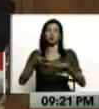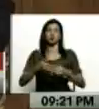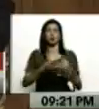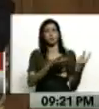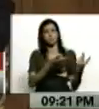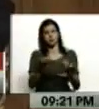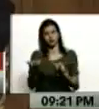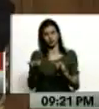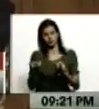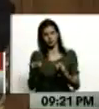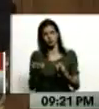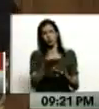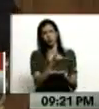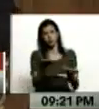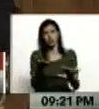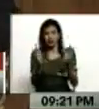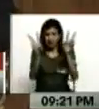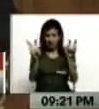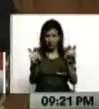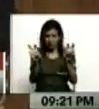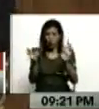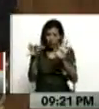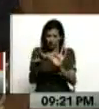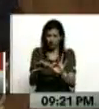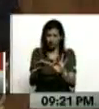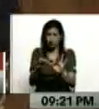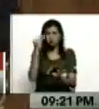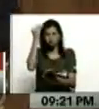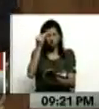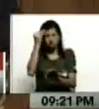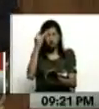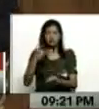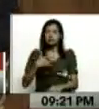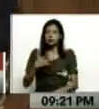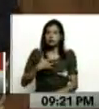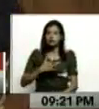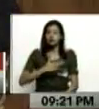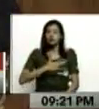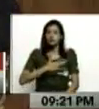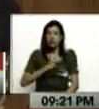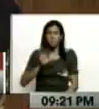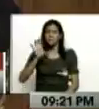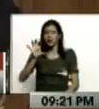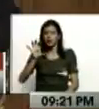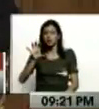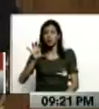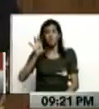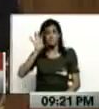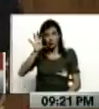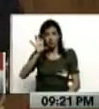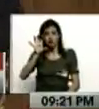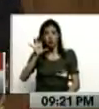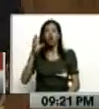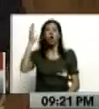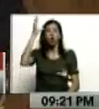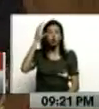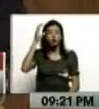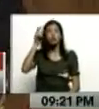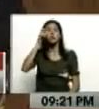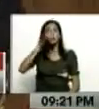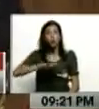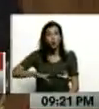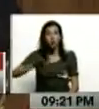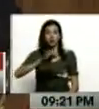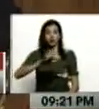repúblicas los invito a convertir este tema de la unidad del sentido de patria de la conciencia